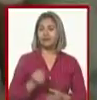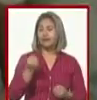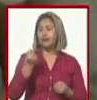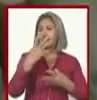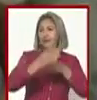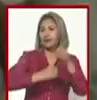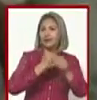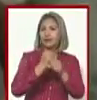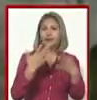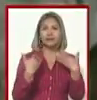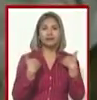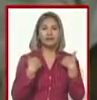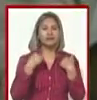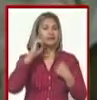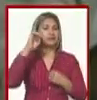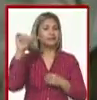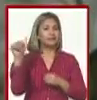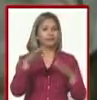tiene?